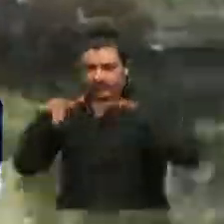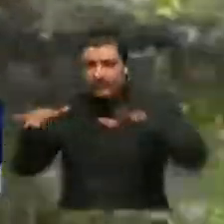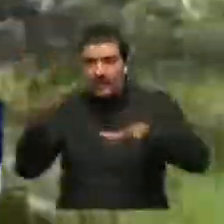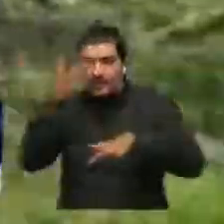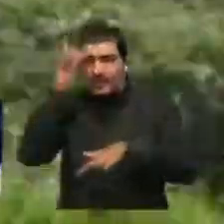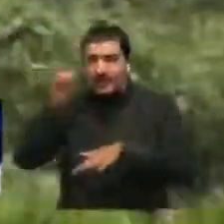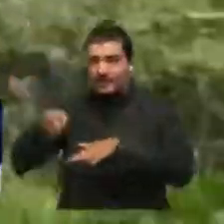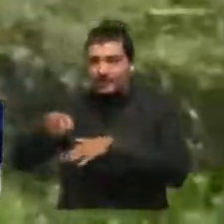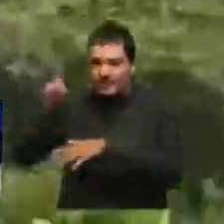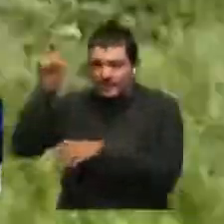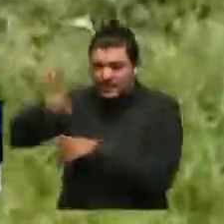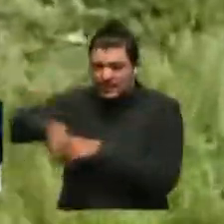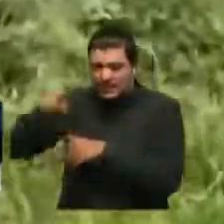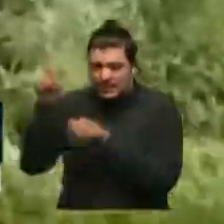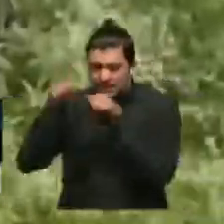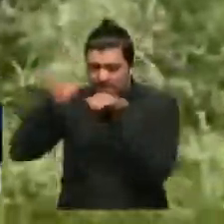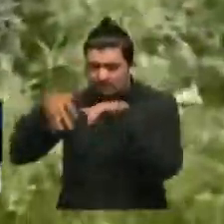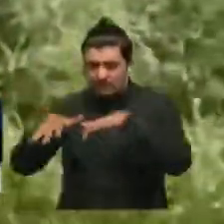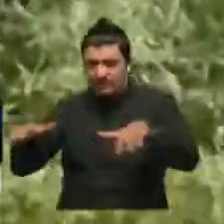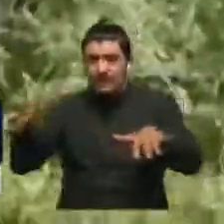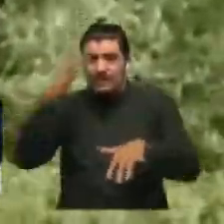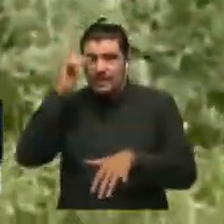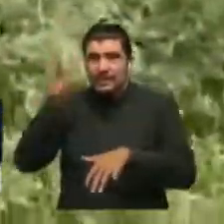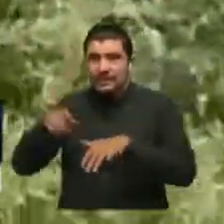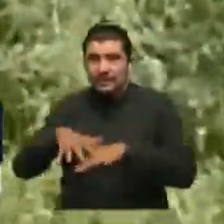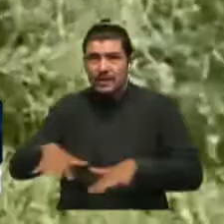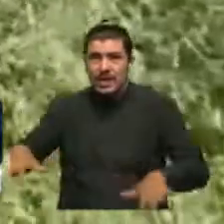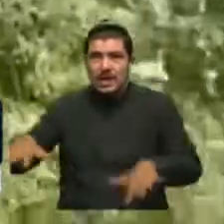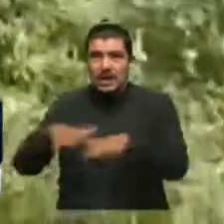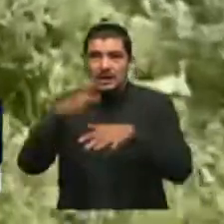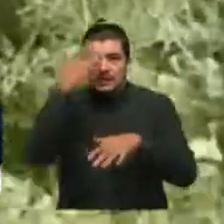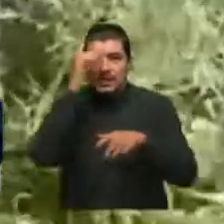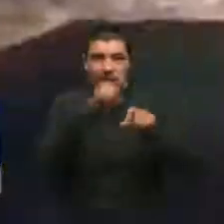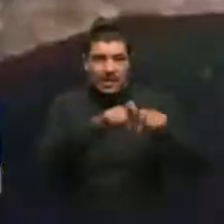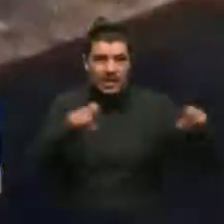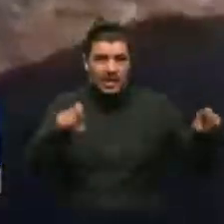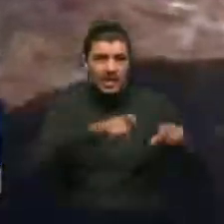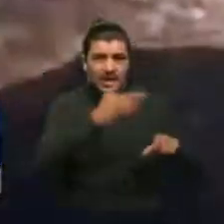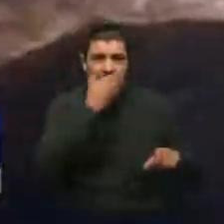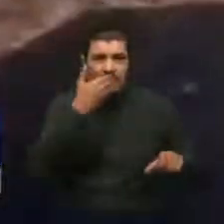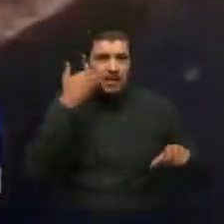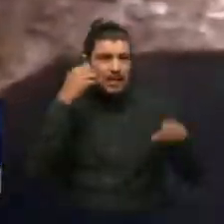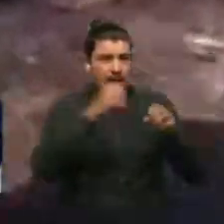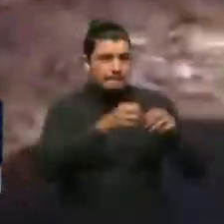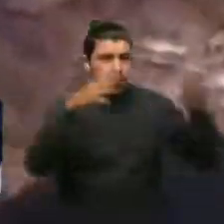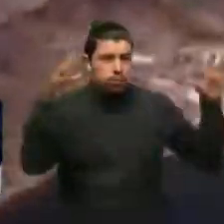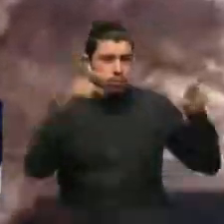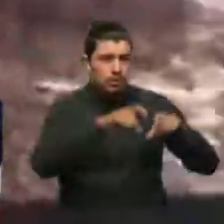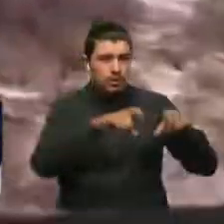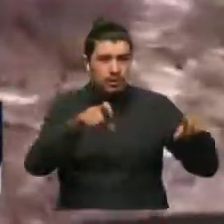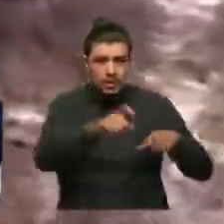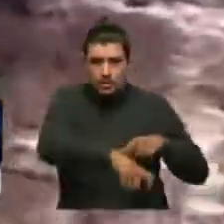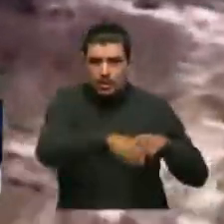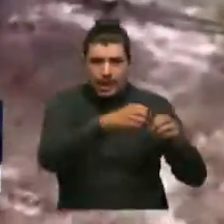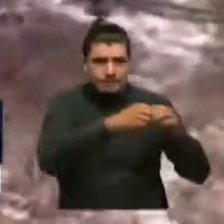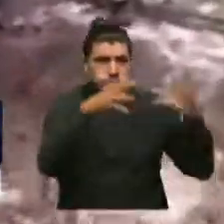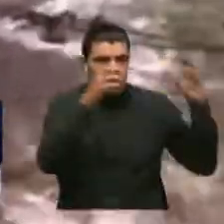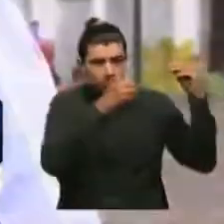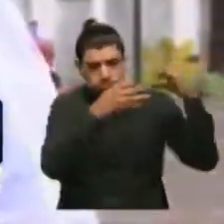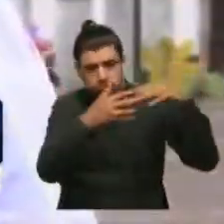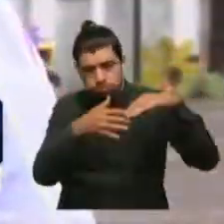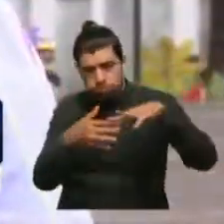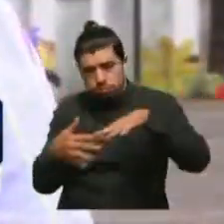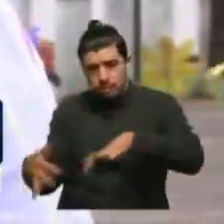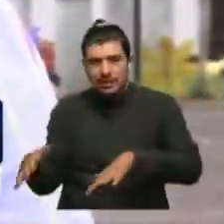Boyacá, la contaminación ambiental generada en la zona por las voladuras del oleoducto Caño Limón Coveñas. Siempre que se hacen las voladuras del